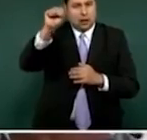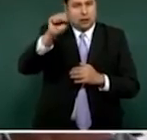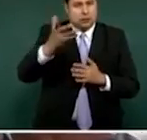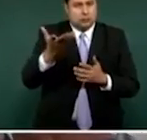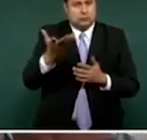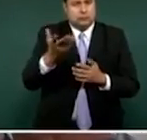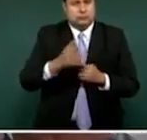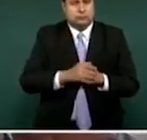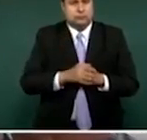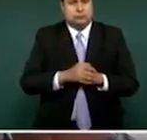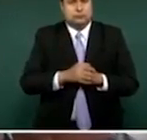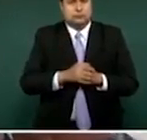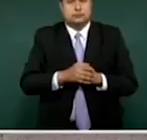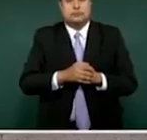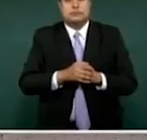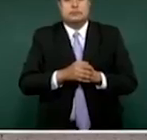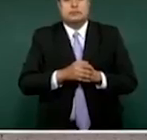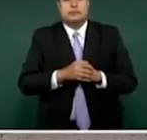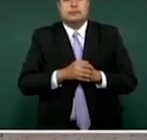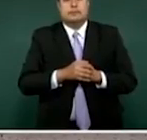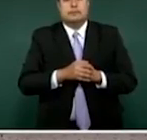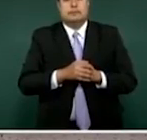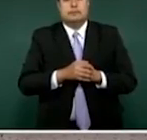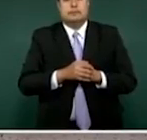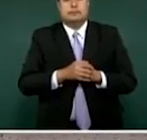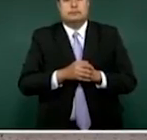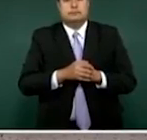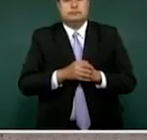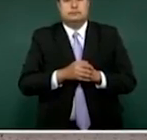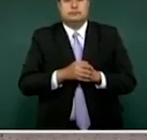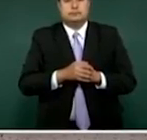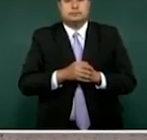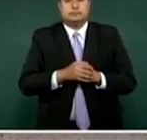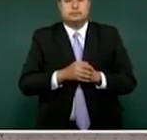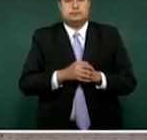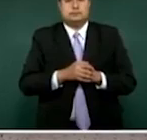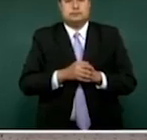Sí, miren, parte de